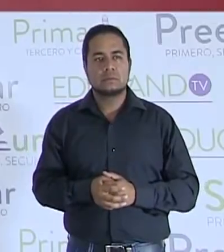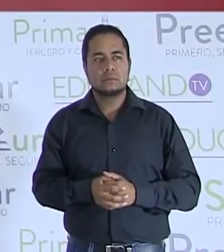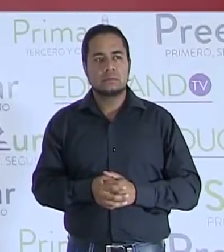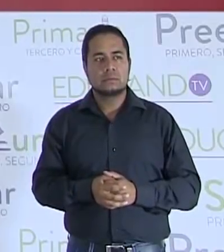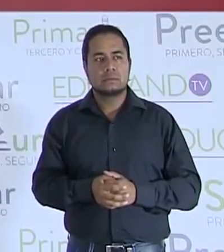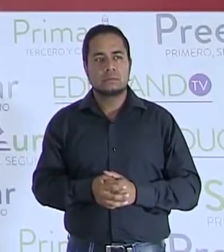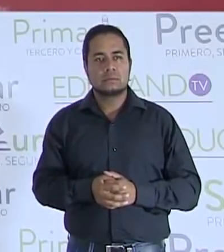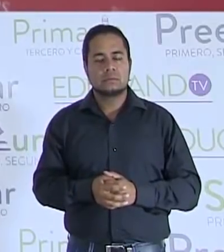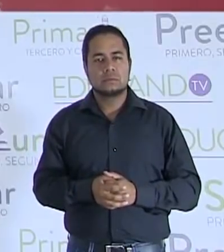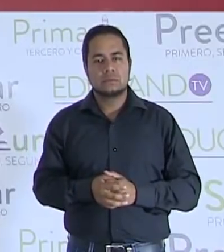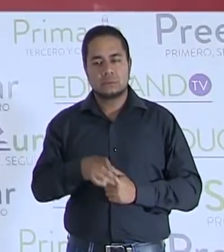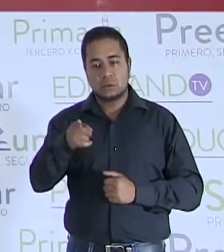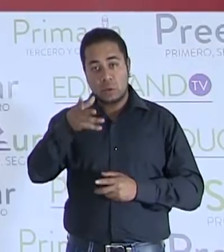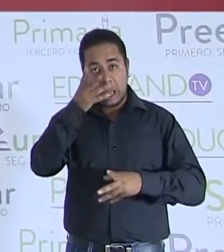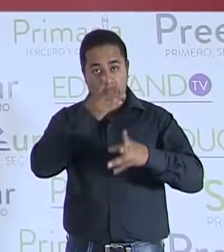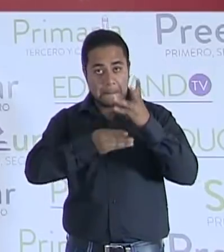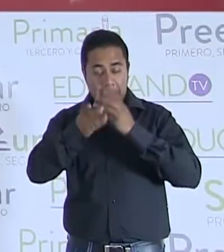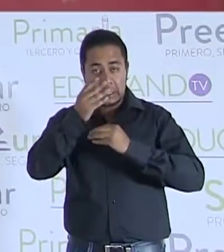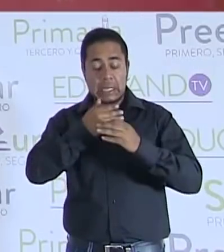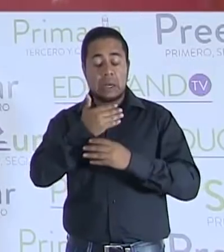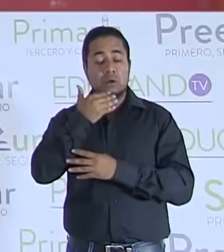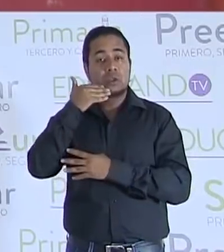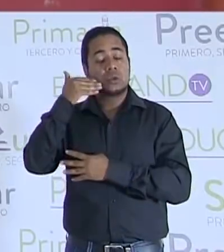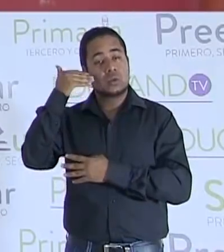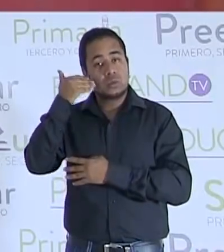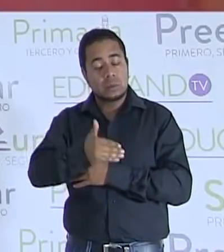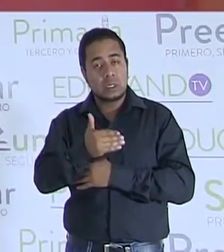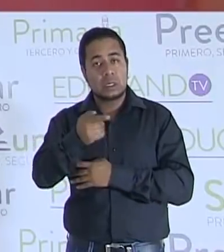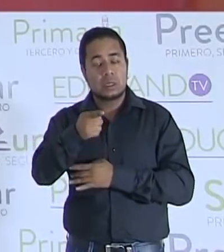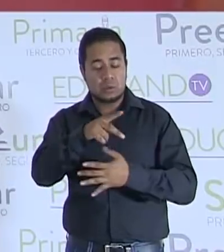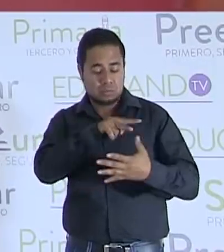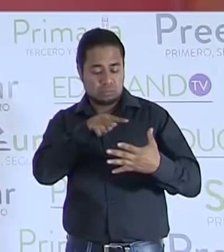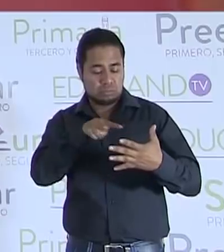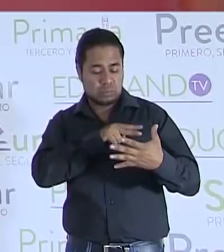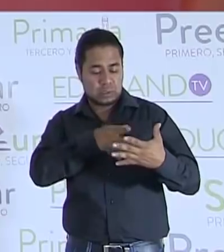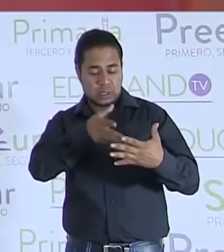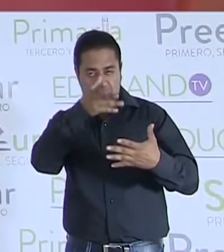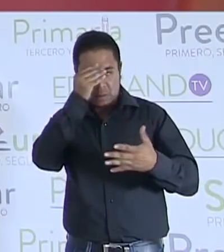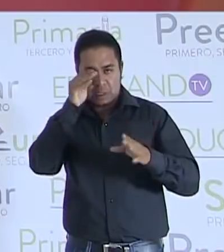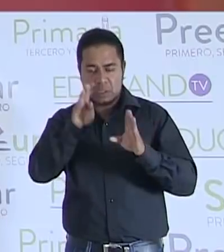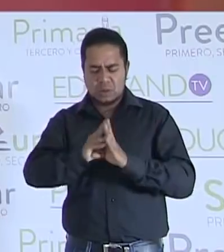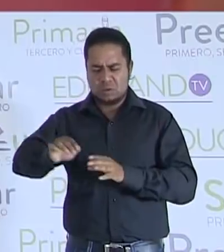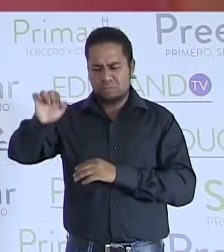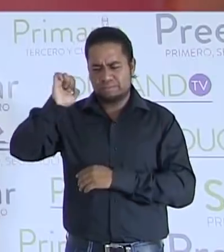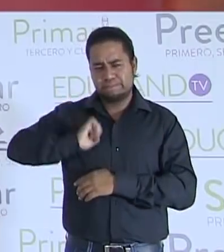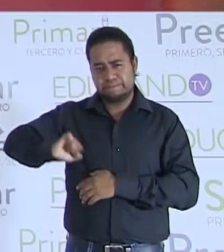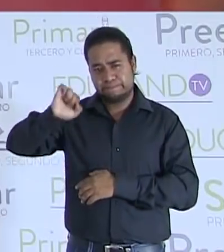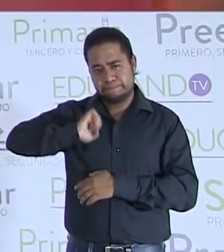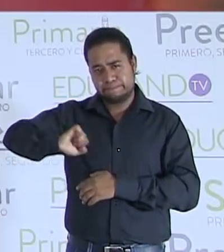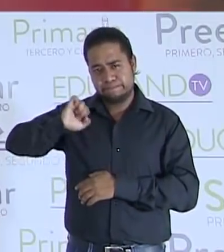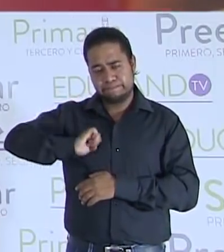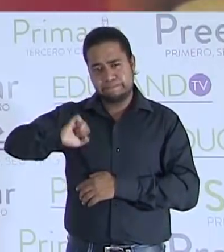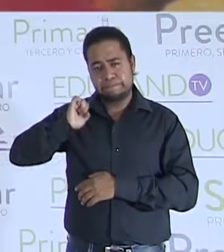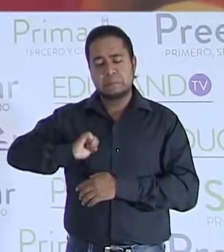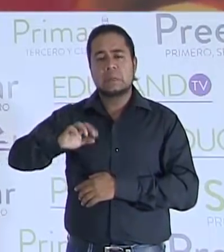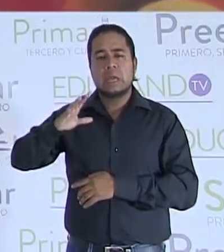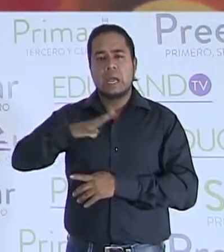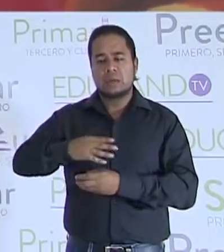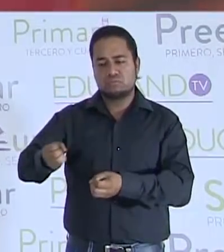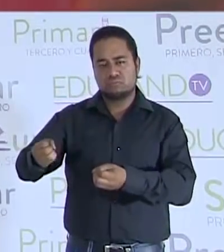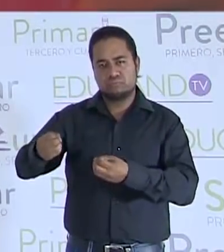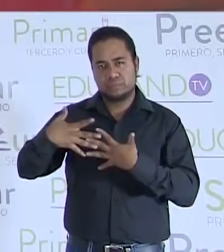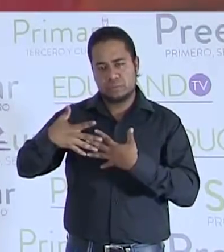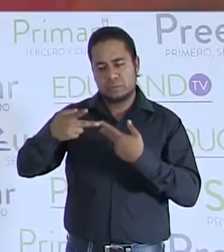Apréndanlos bien y disfruten de la sabiduría que desde siglos nos han transmitido